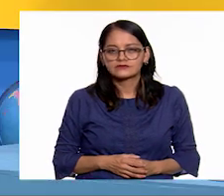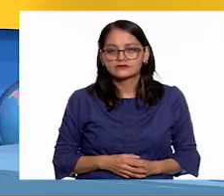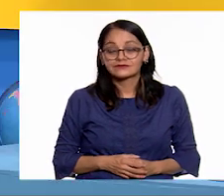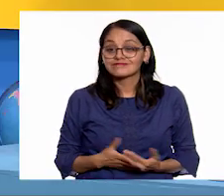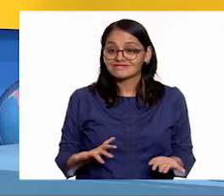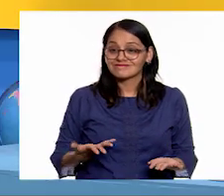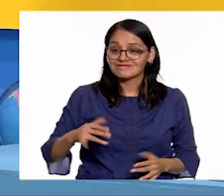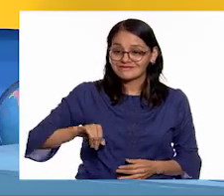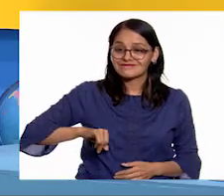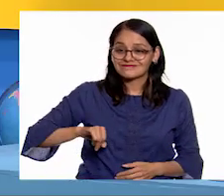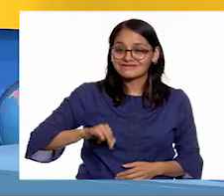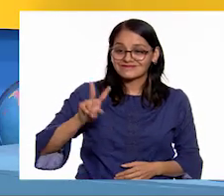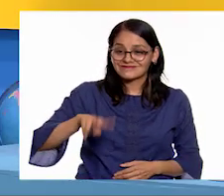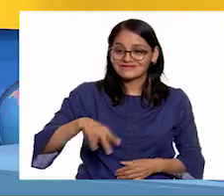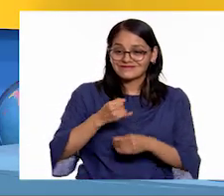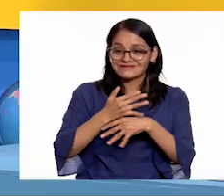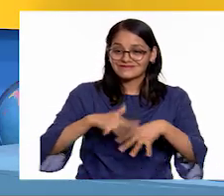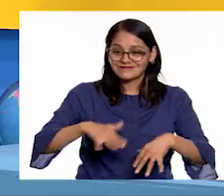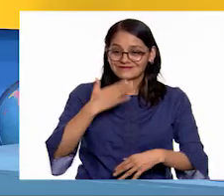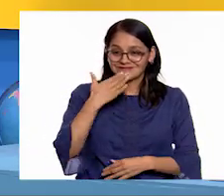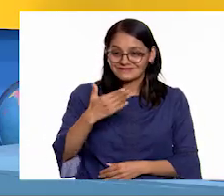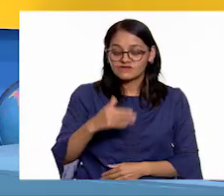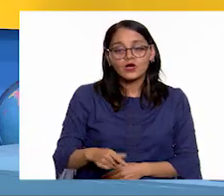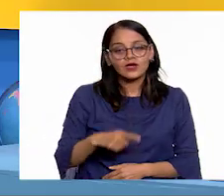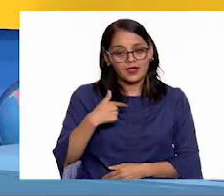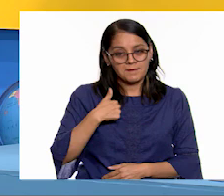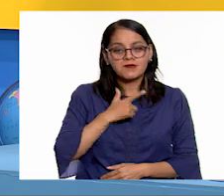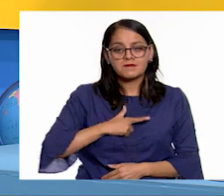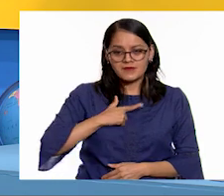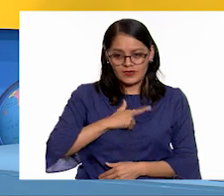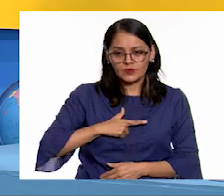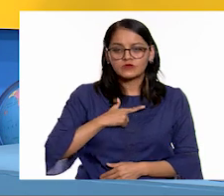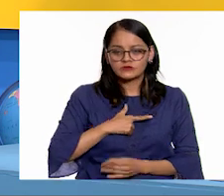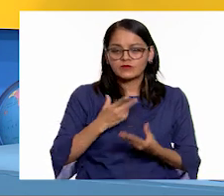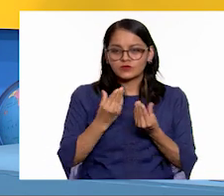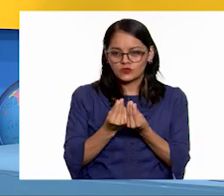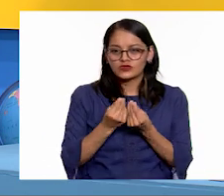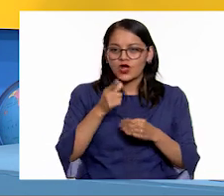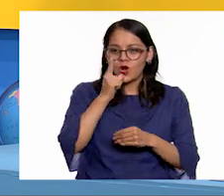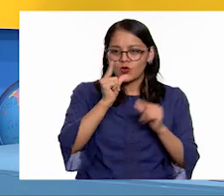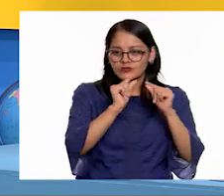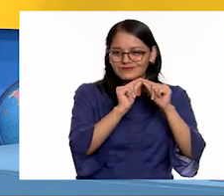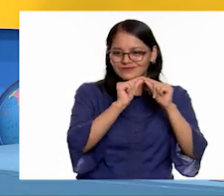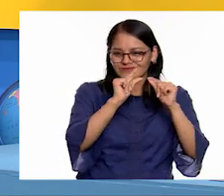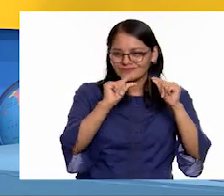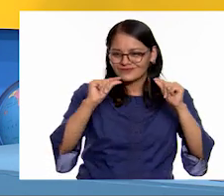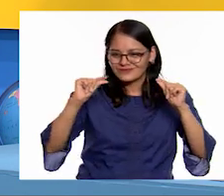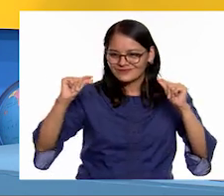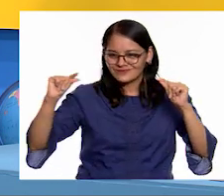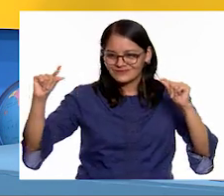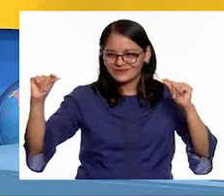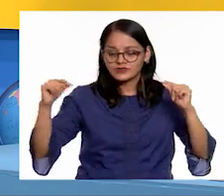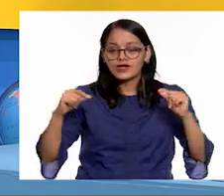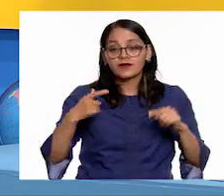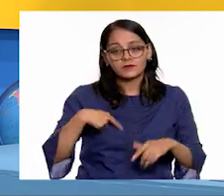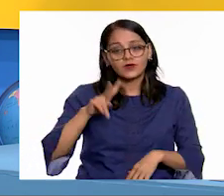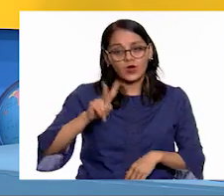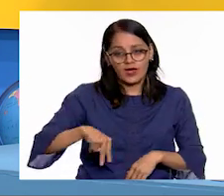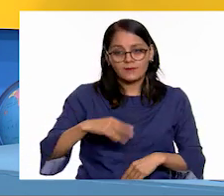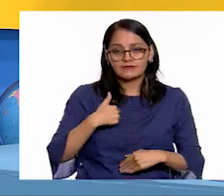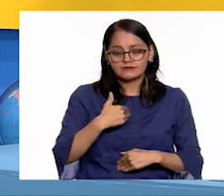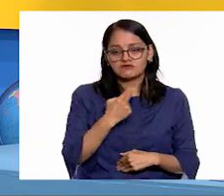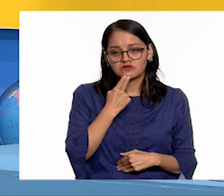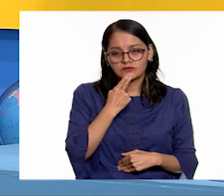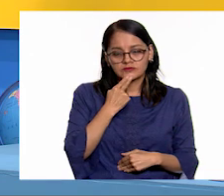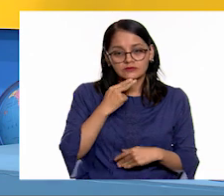Qué interesantes datos, Juan Carlos. A mí me gustan mucho las series de luces. Sin embargo, trato de no abusar de ellas para